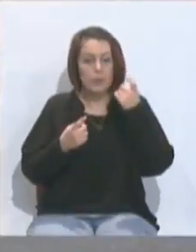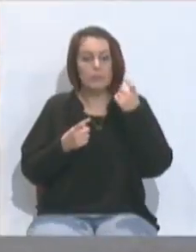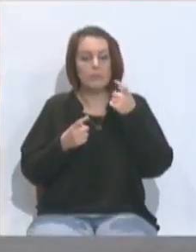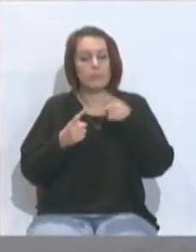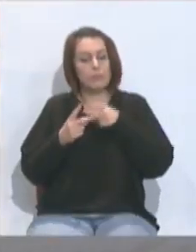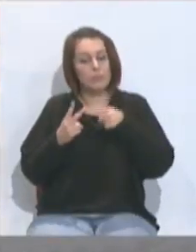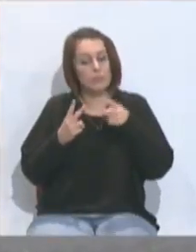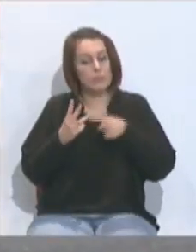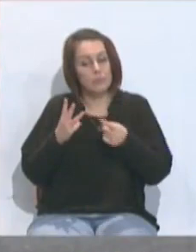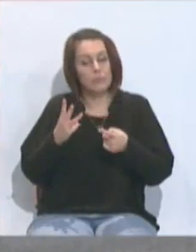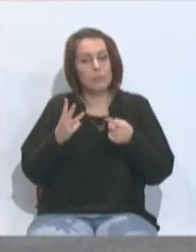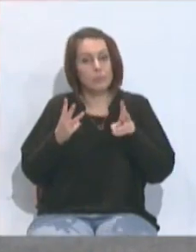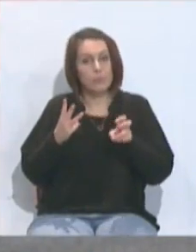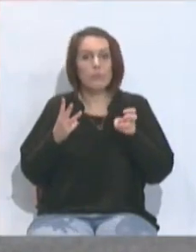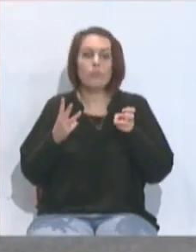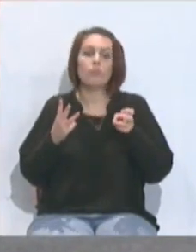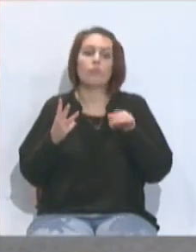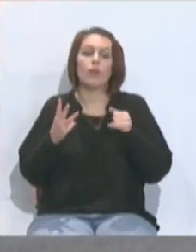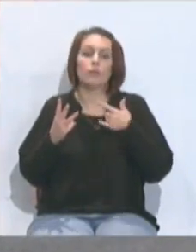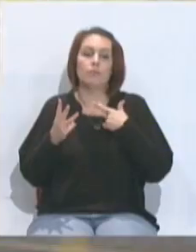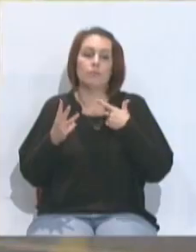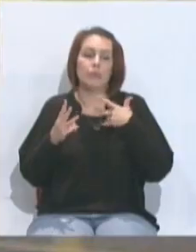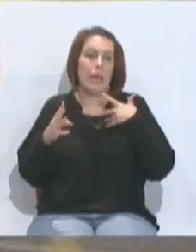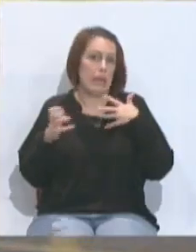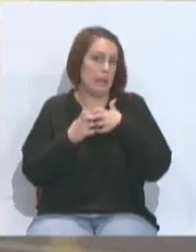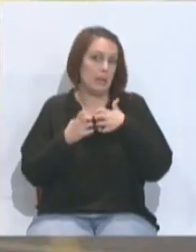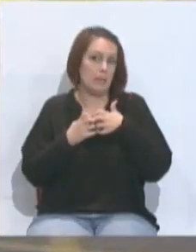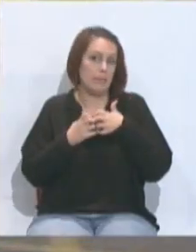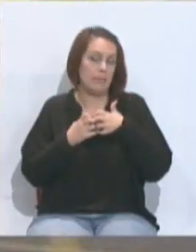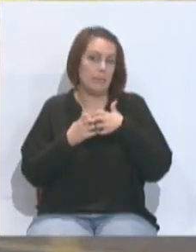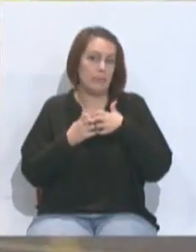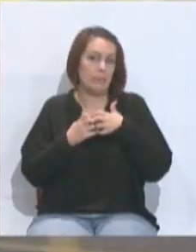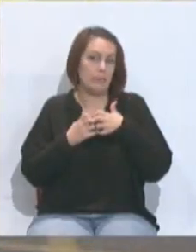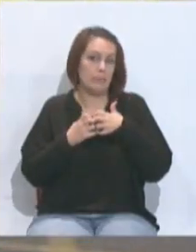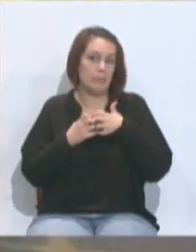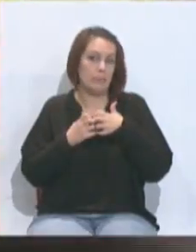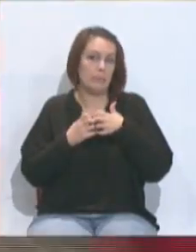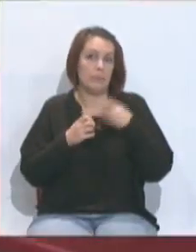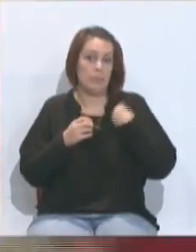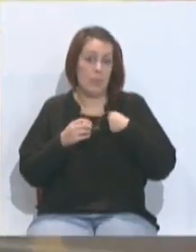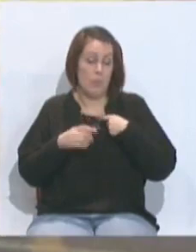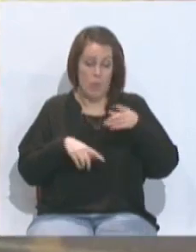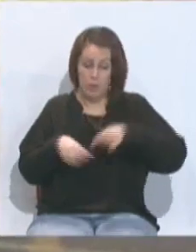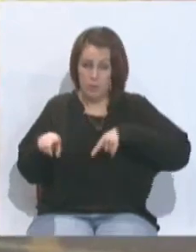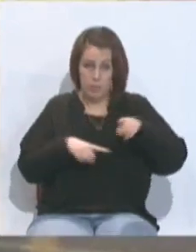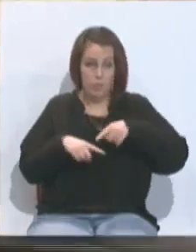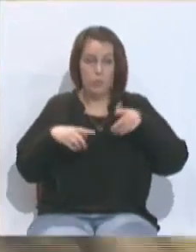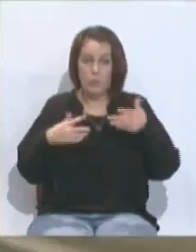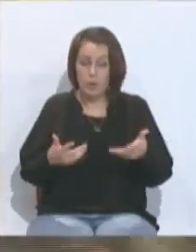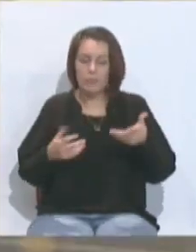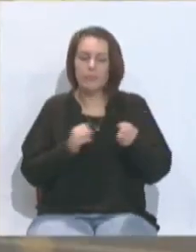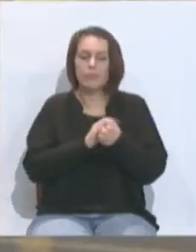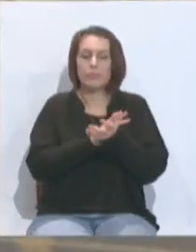los aspectos que aparecen más en los accidentes de los siniestros viales, que son